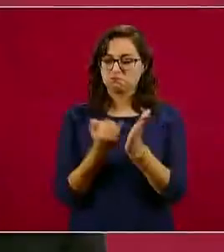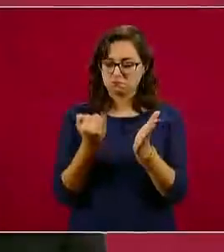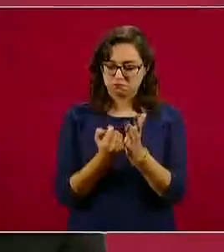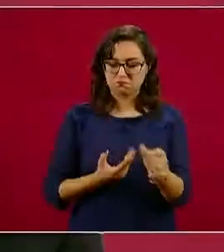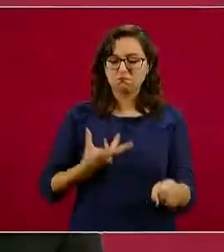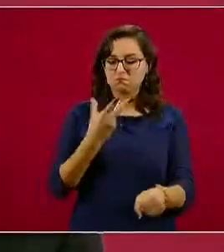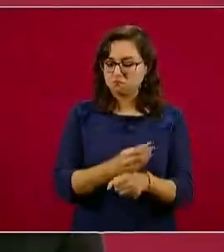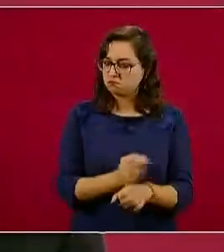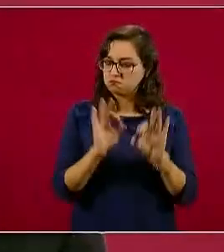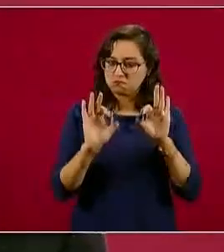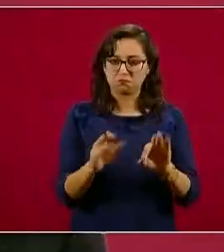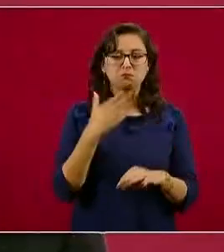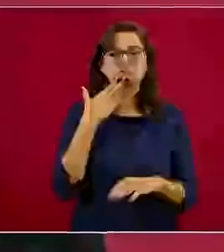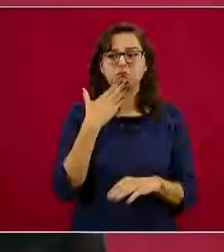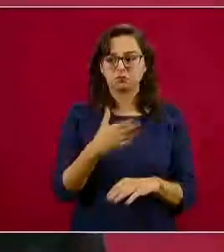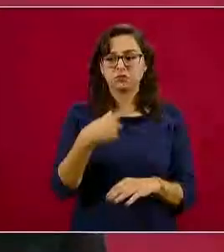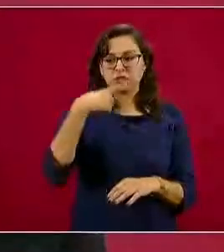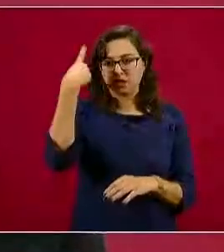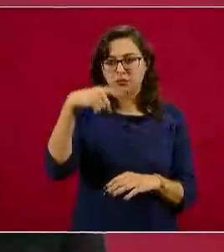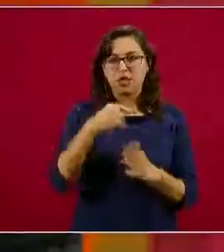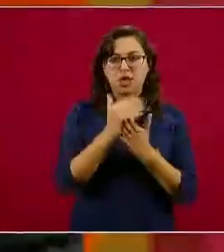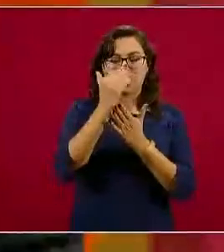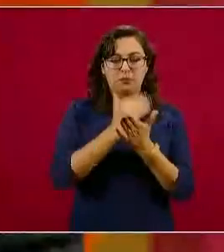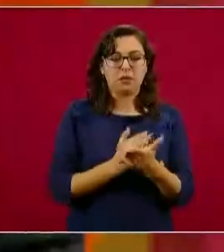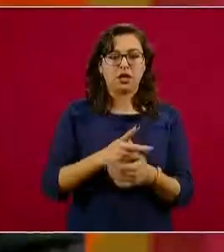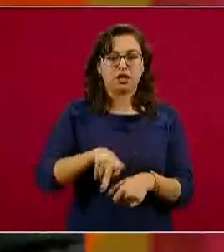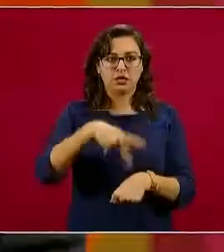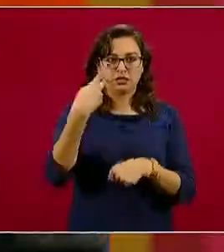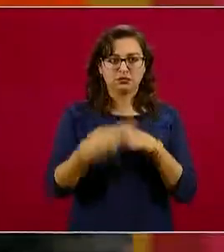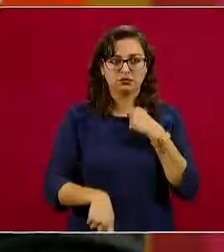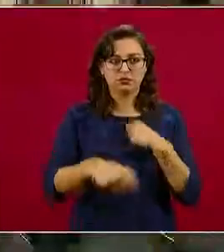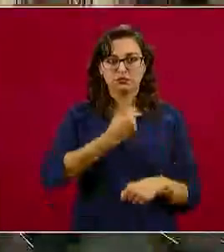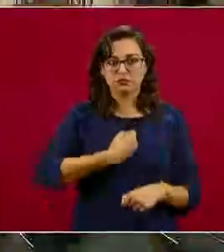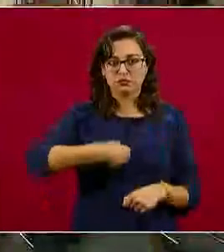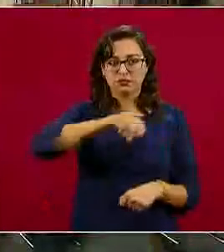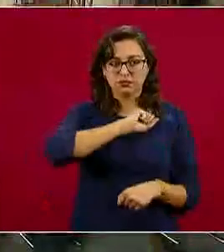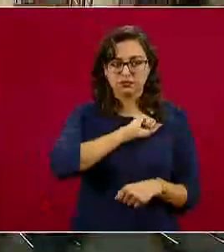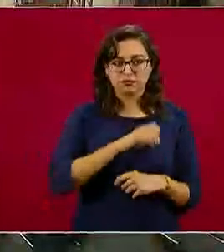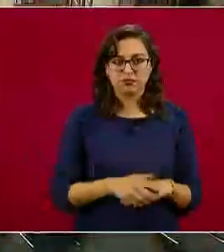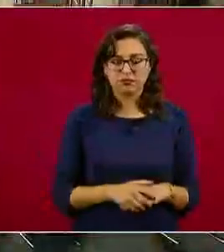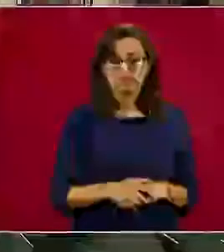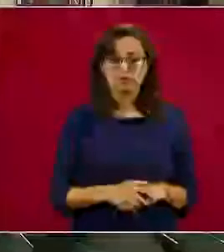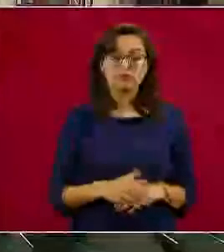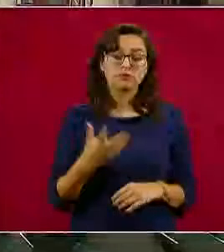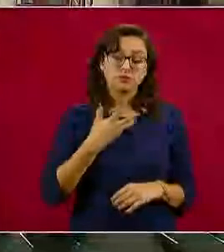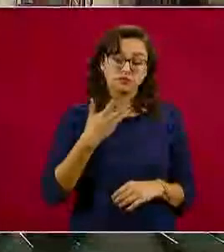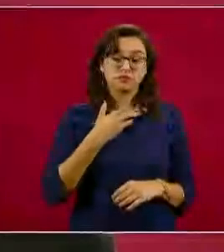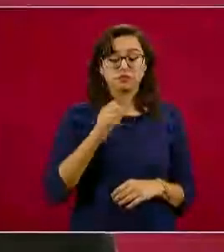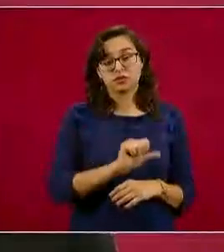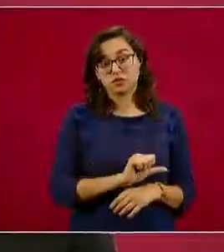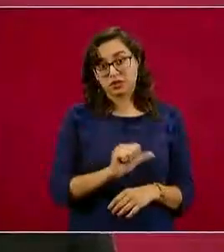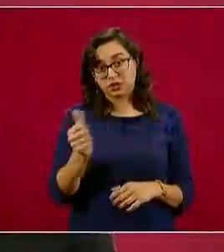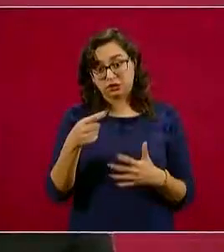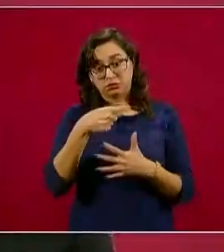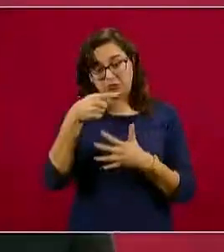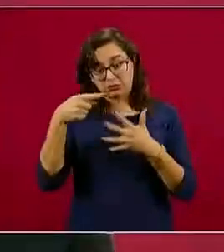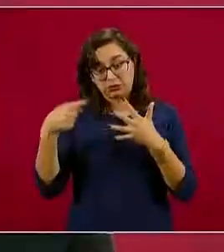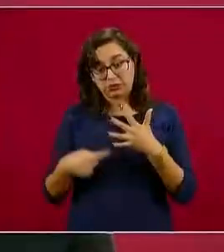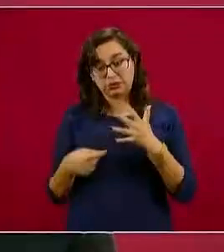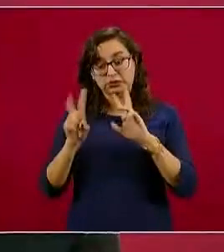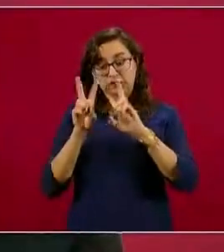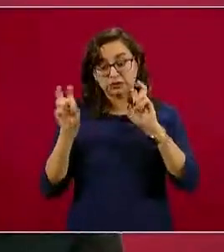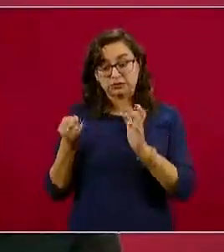medidas fiscales para disminuir los riesgos de la salud. Tiene otro tipo de implicaciones sobre la política